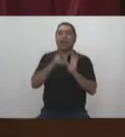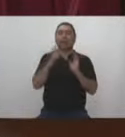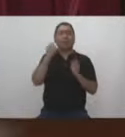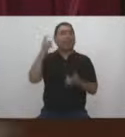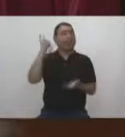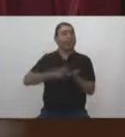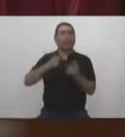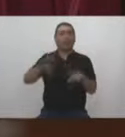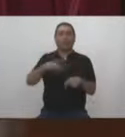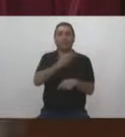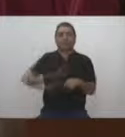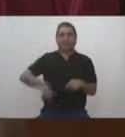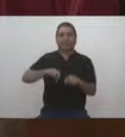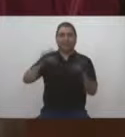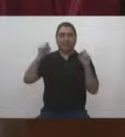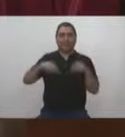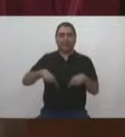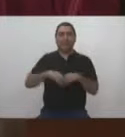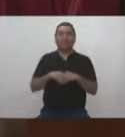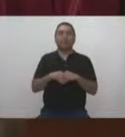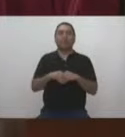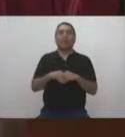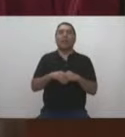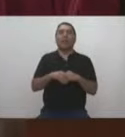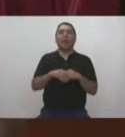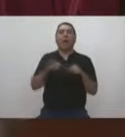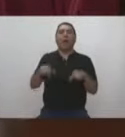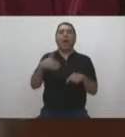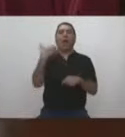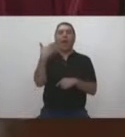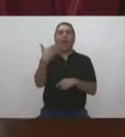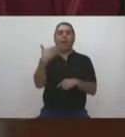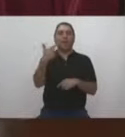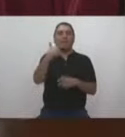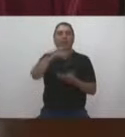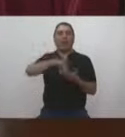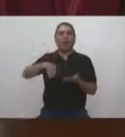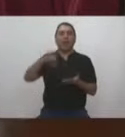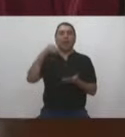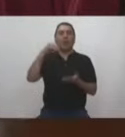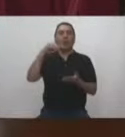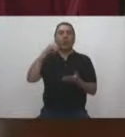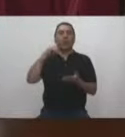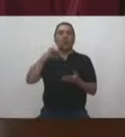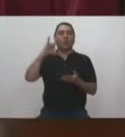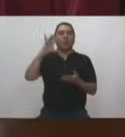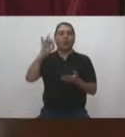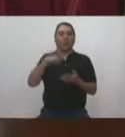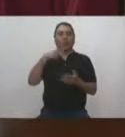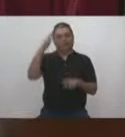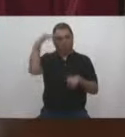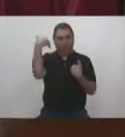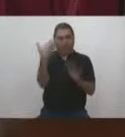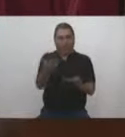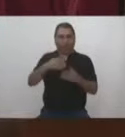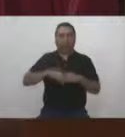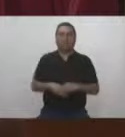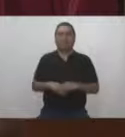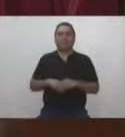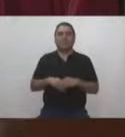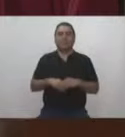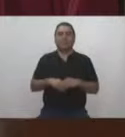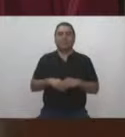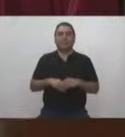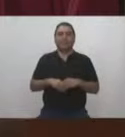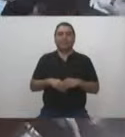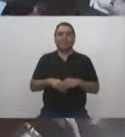en el segundo plano y que todos podamos ganar lo que necesitamos para desarrollarnos y para vivir. Sí, eso sin duda, pero usted entiende que hay, bueno, desde el punto de vista